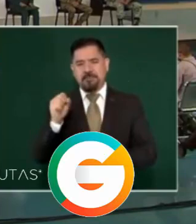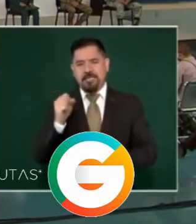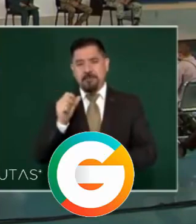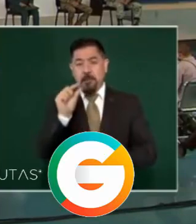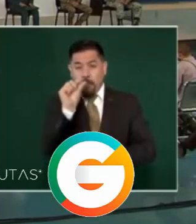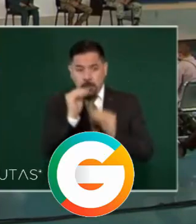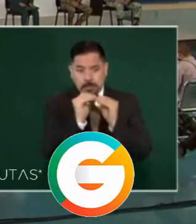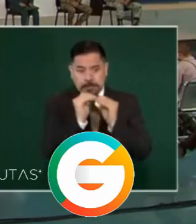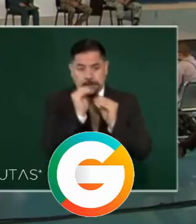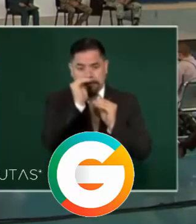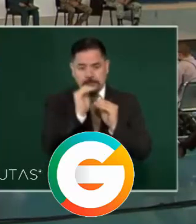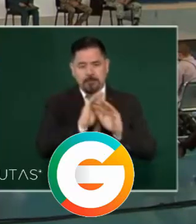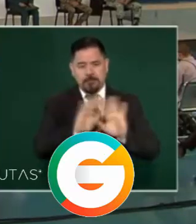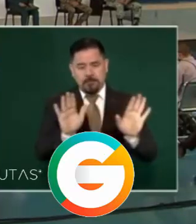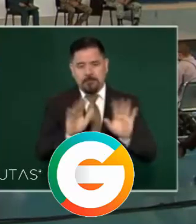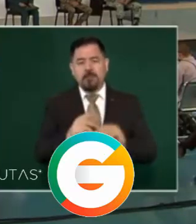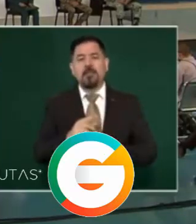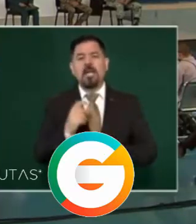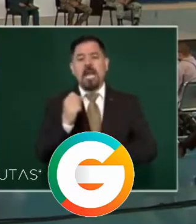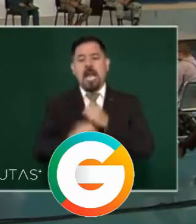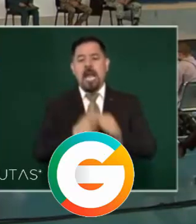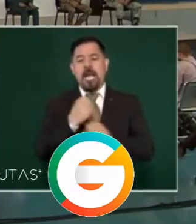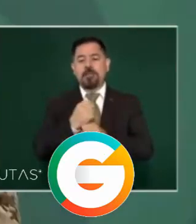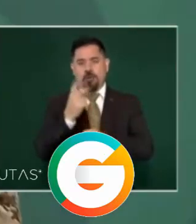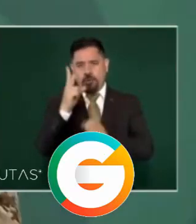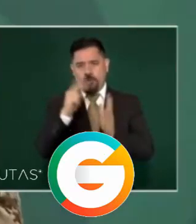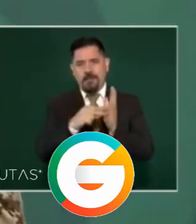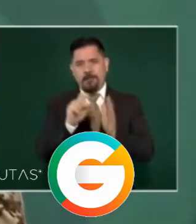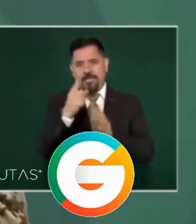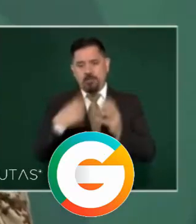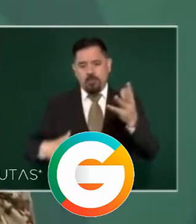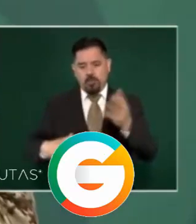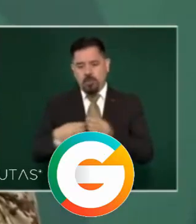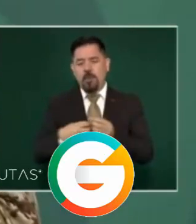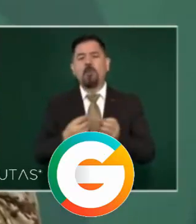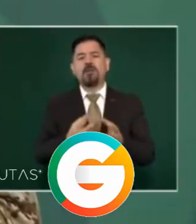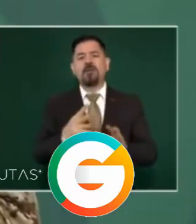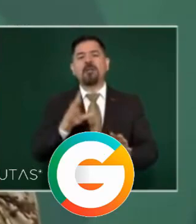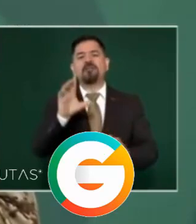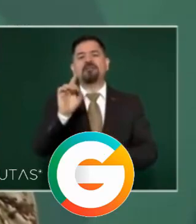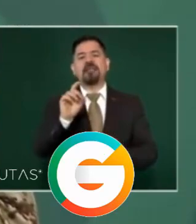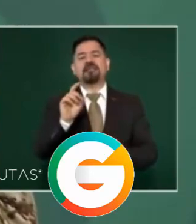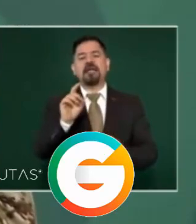ligero incremento. En el 21, lo que va del año, van 38